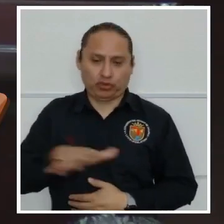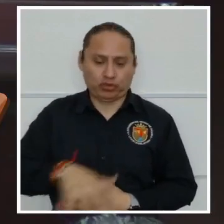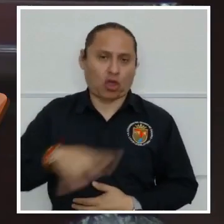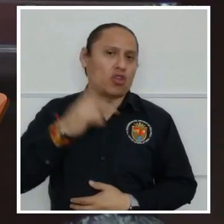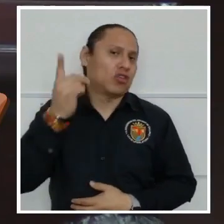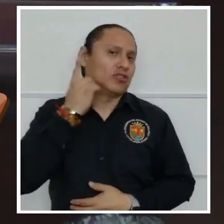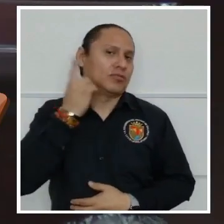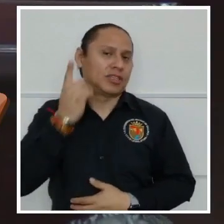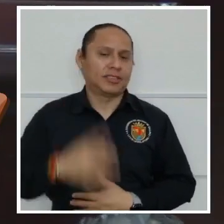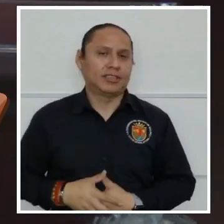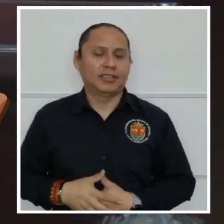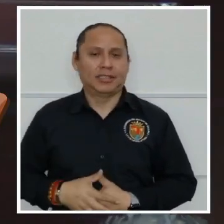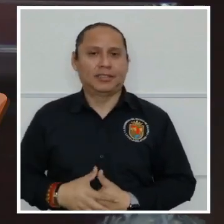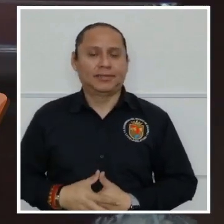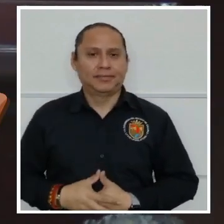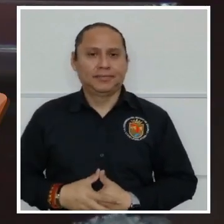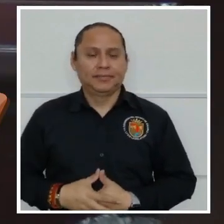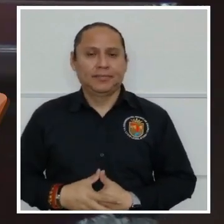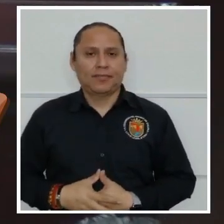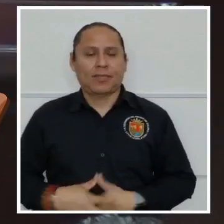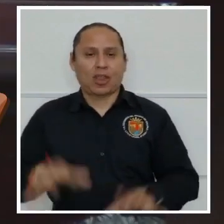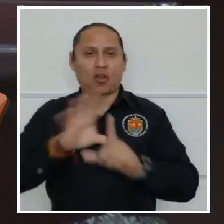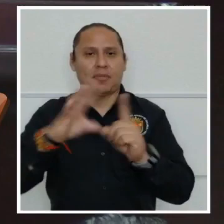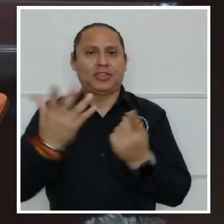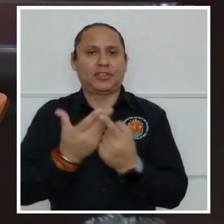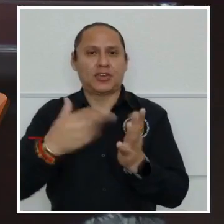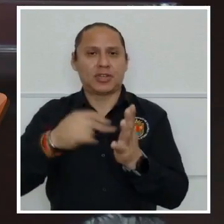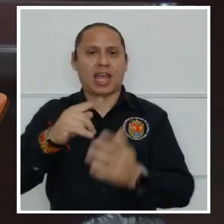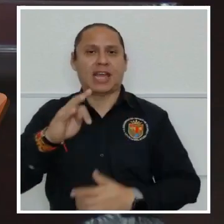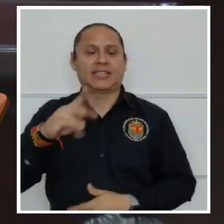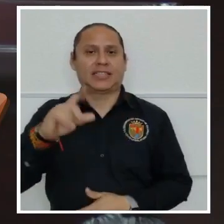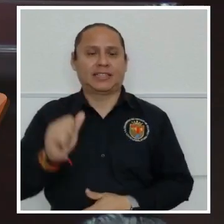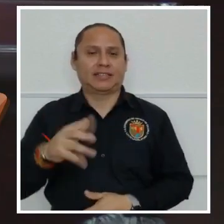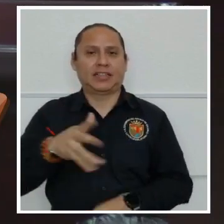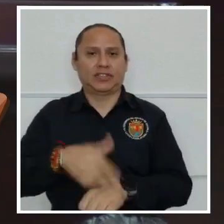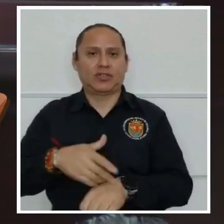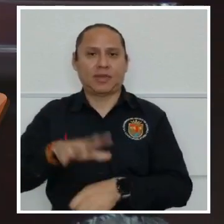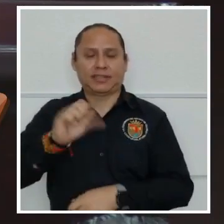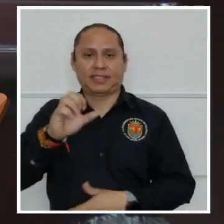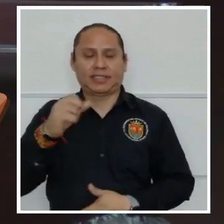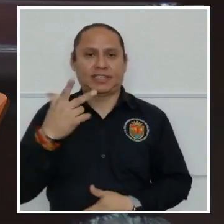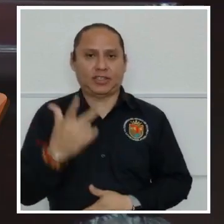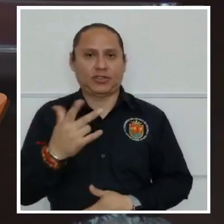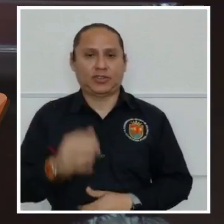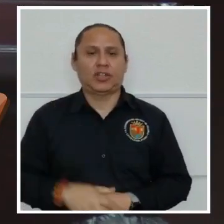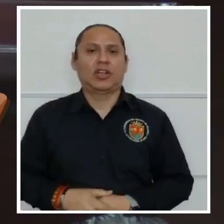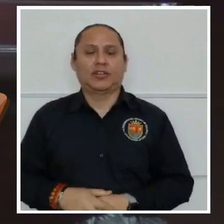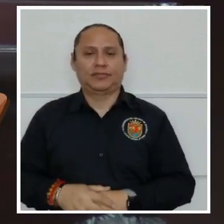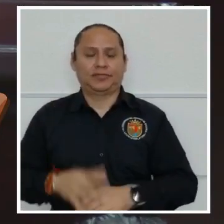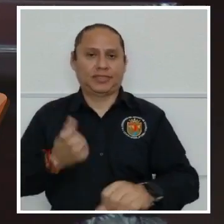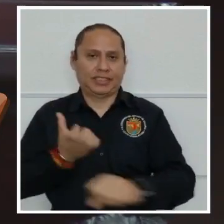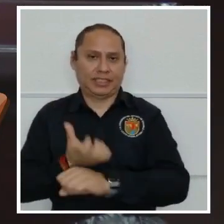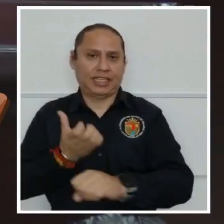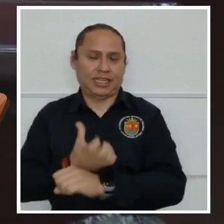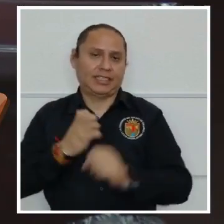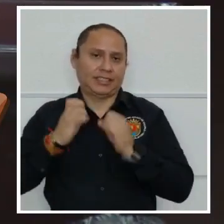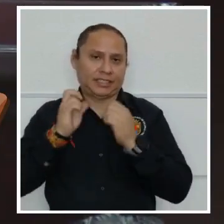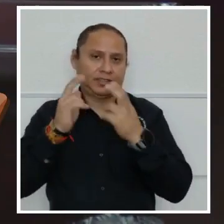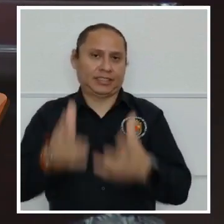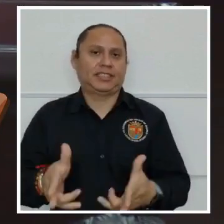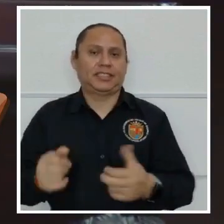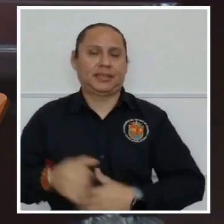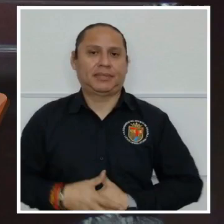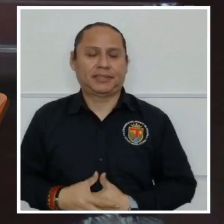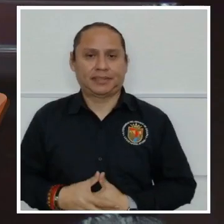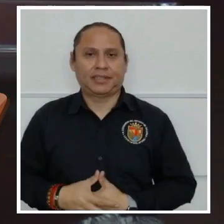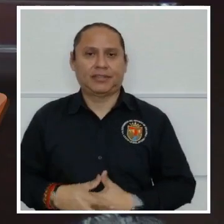de votos las diputadas y los diputados presentes de la Comisión de Hacienda de la 68ª Legislatura Constitucional del